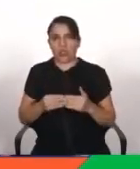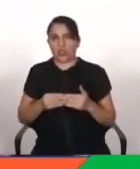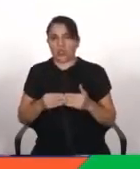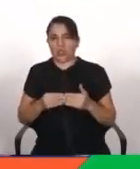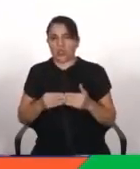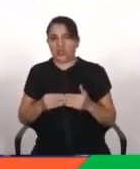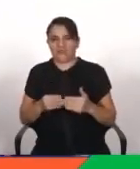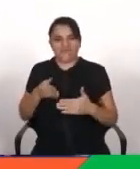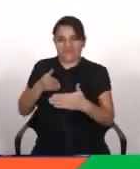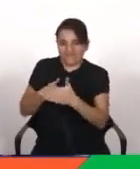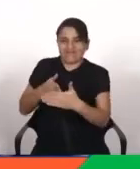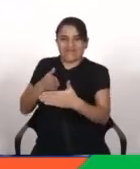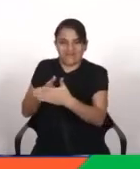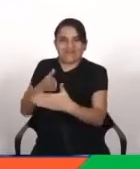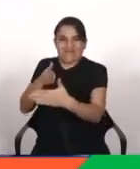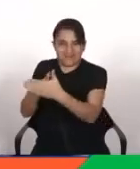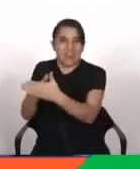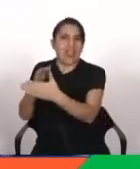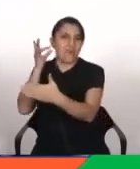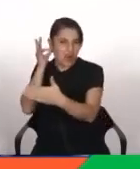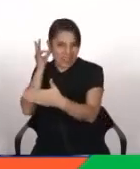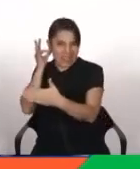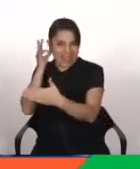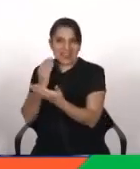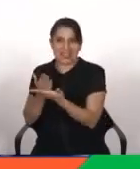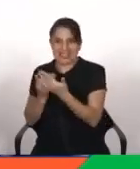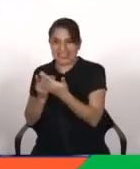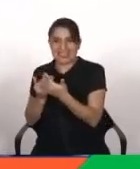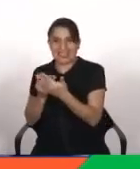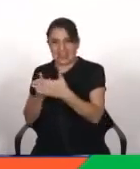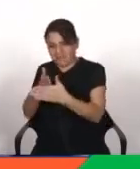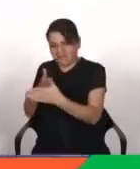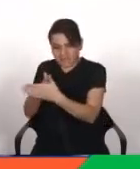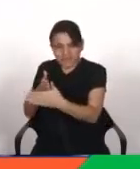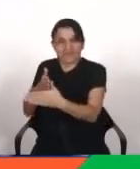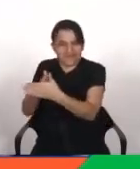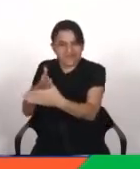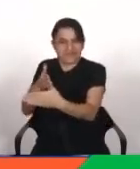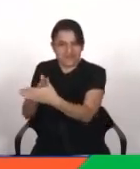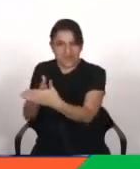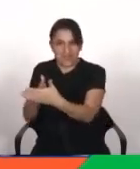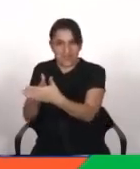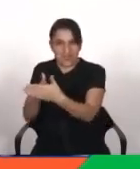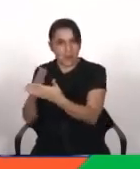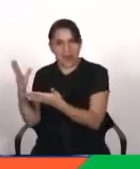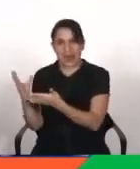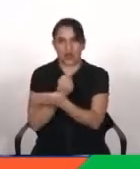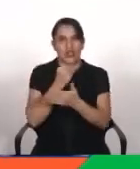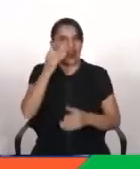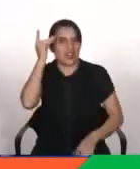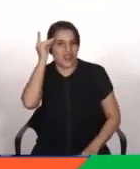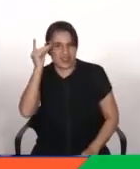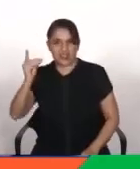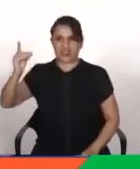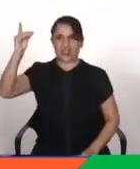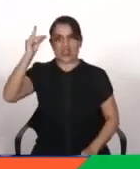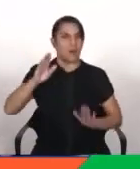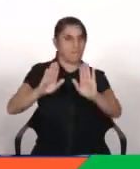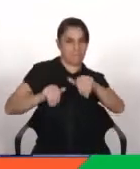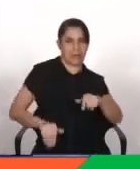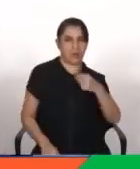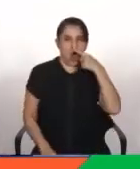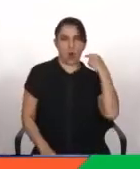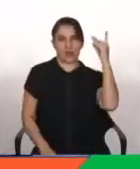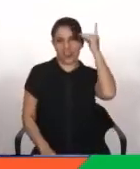saltar para llegar a la misma posición que tiene, por ejemplo, cualquier doctor en ciencia.